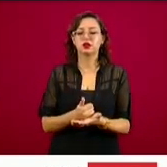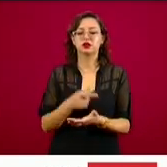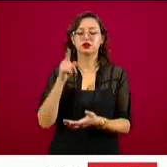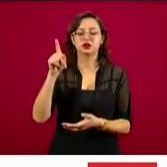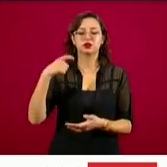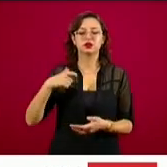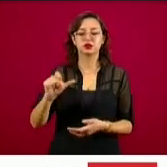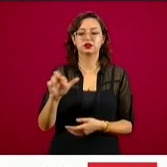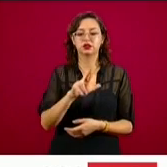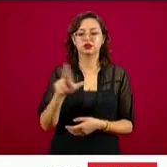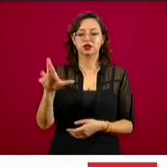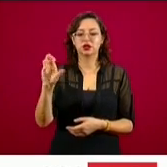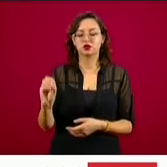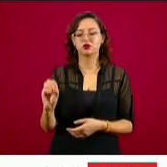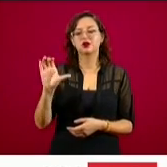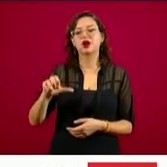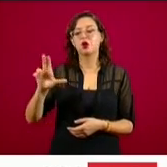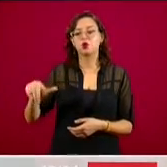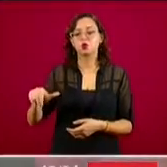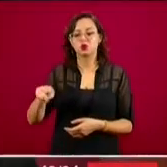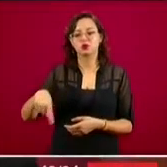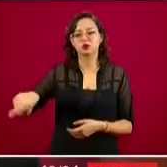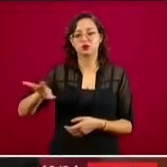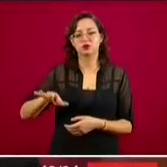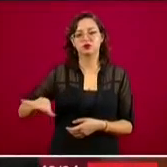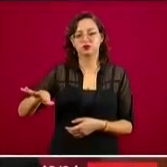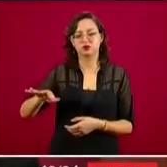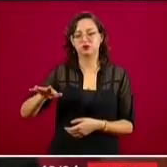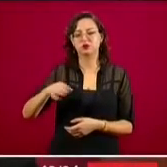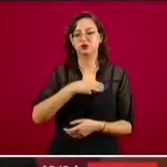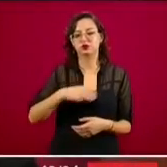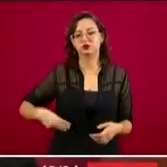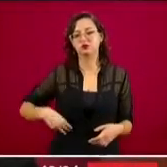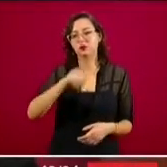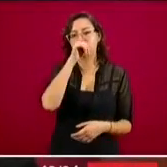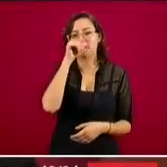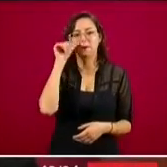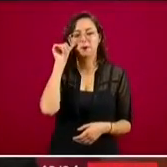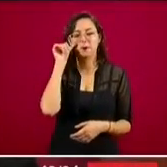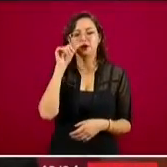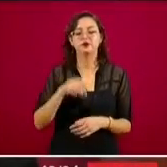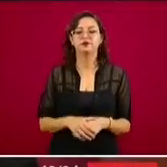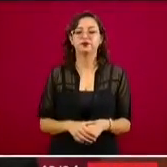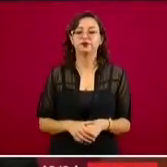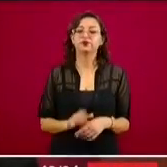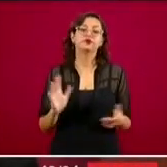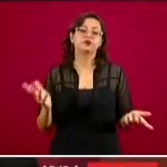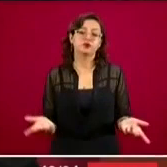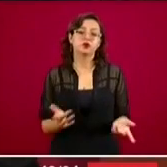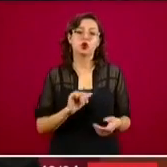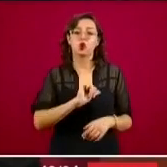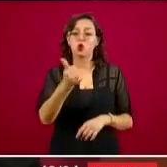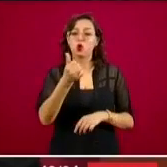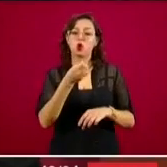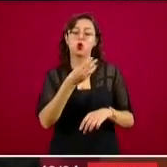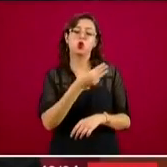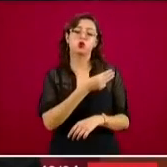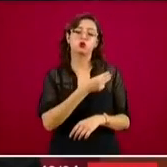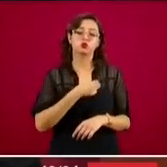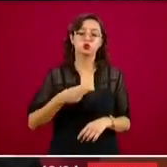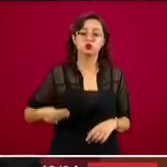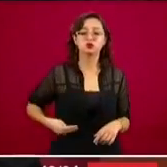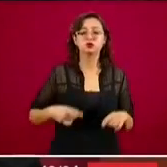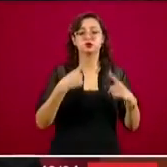Quintana Roo, donde está Cancún. Hay otros municipios que tienen distintas intensidades de transmisión, como Culiacán,